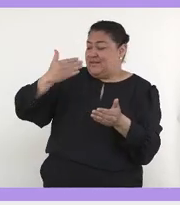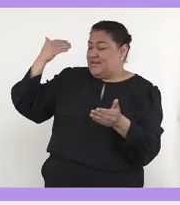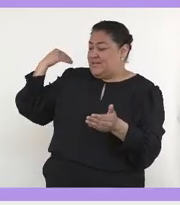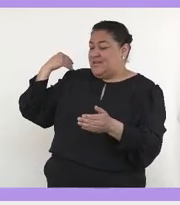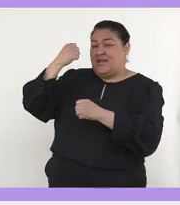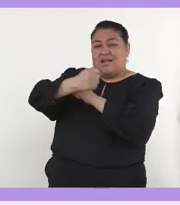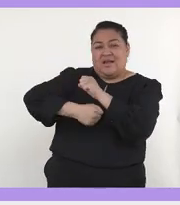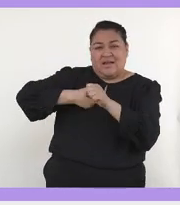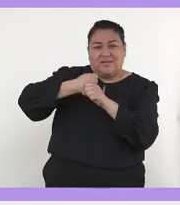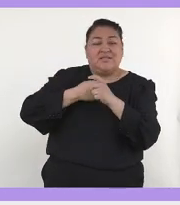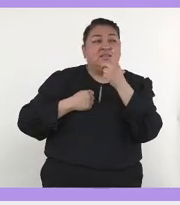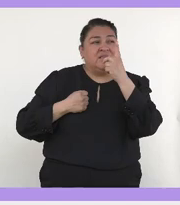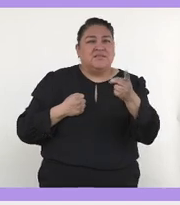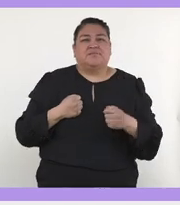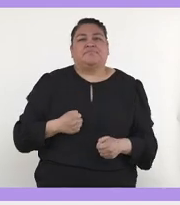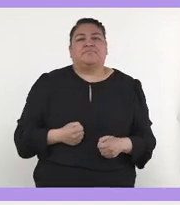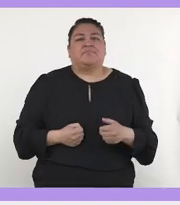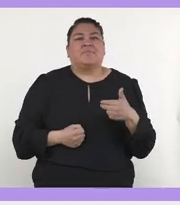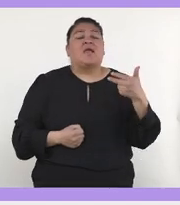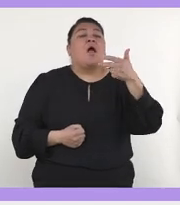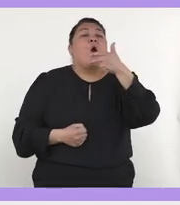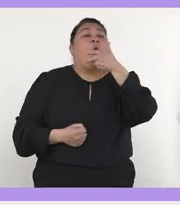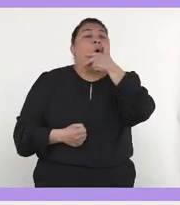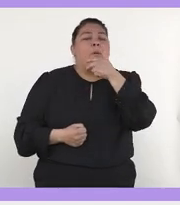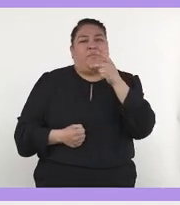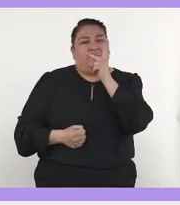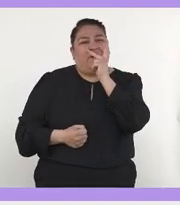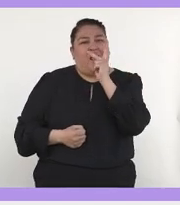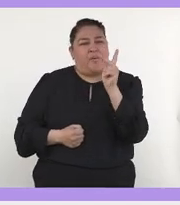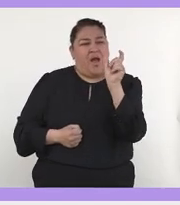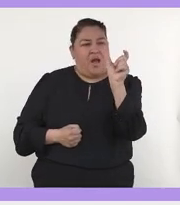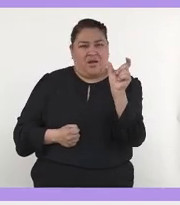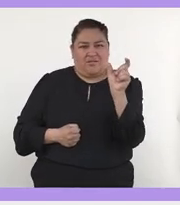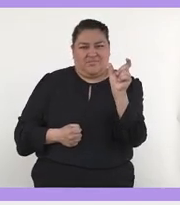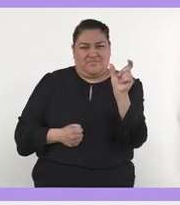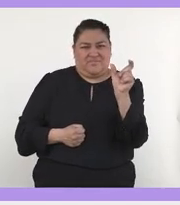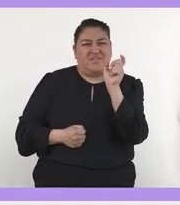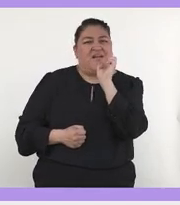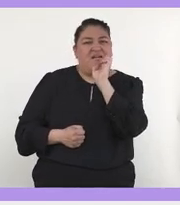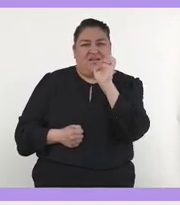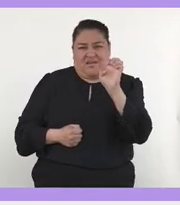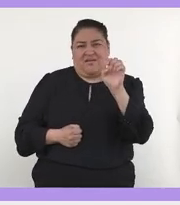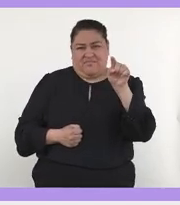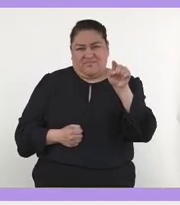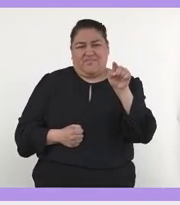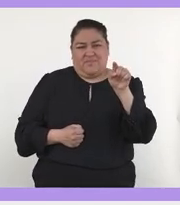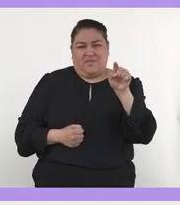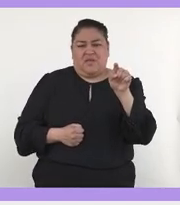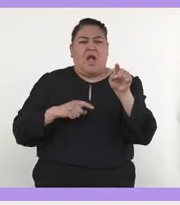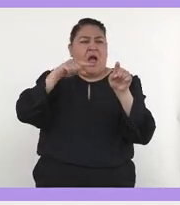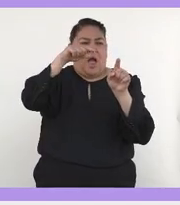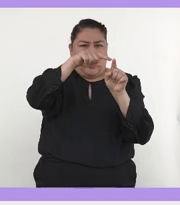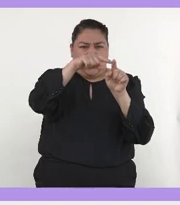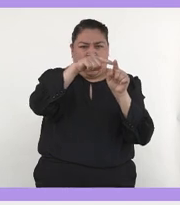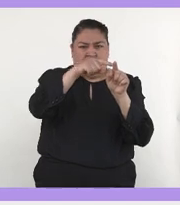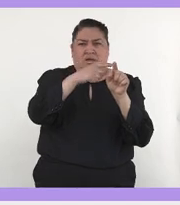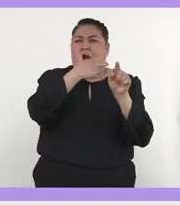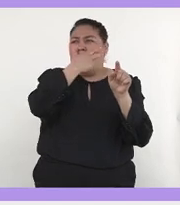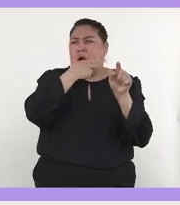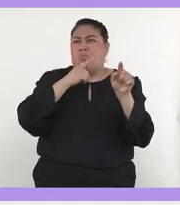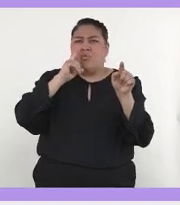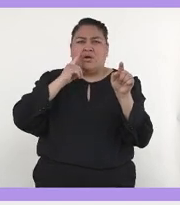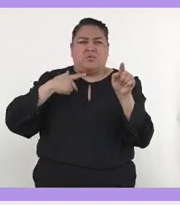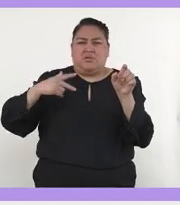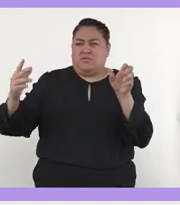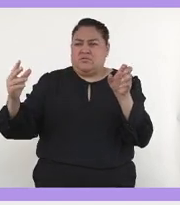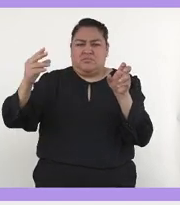enseñado que en el masculino pues ahí estamos incluidas todas personas con todas las variantes y pues ahí nos tenemos que ver o sea en ese todos te tienes que ver tú